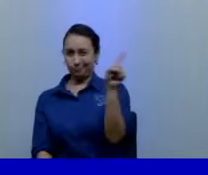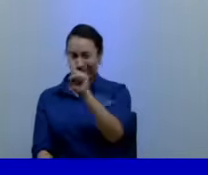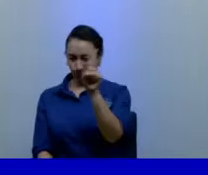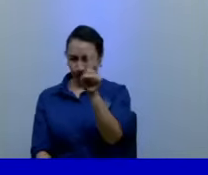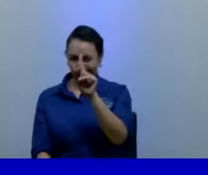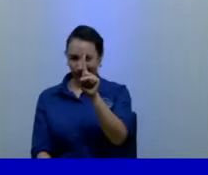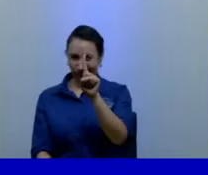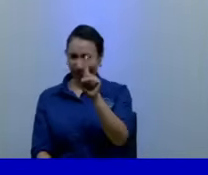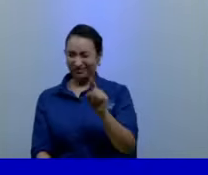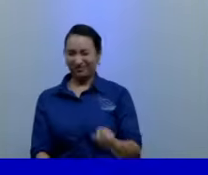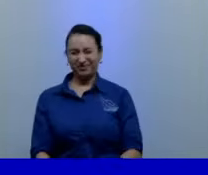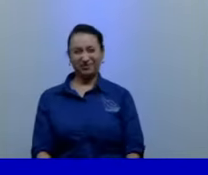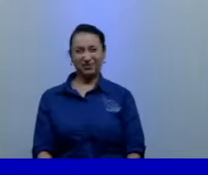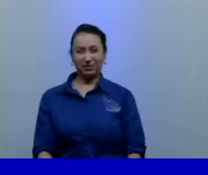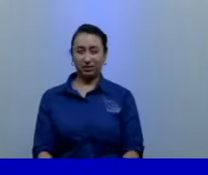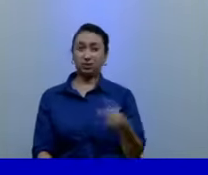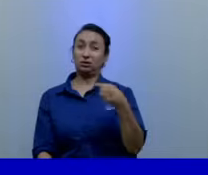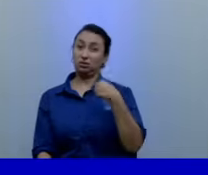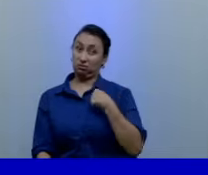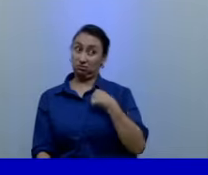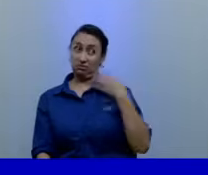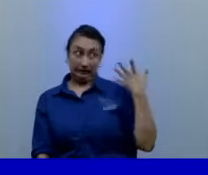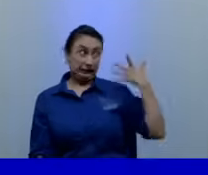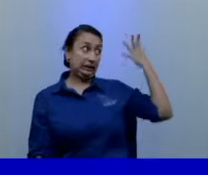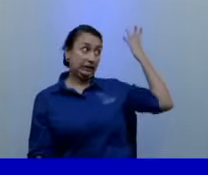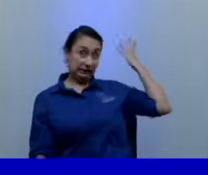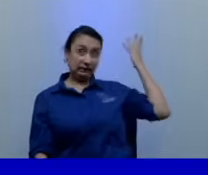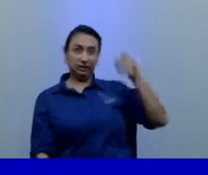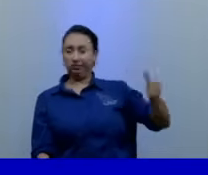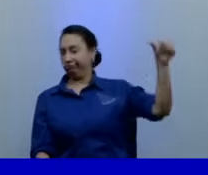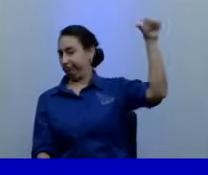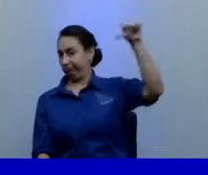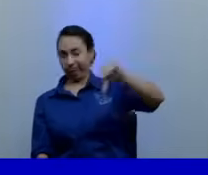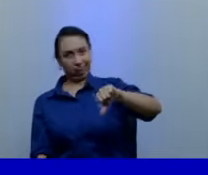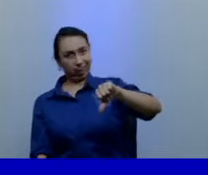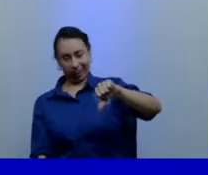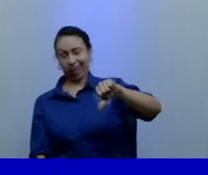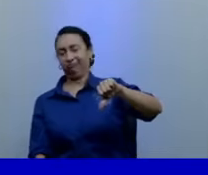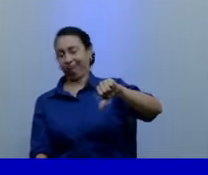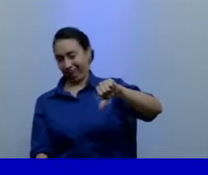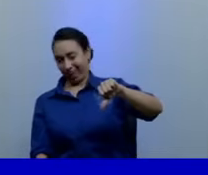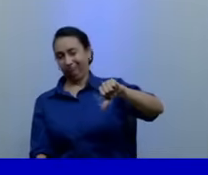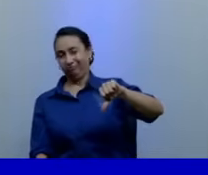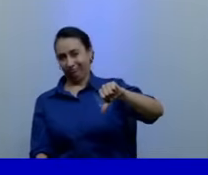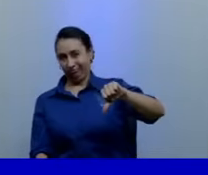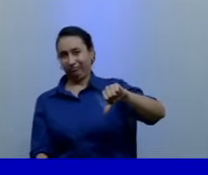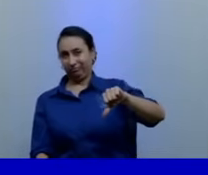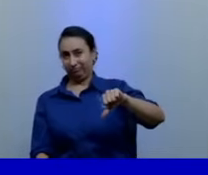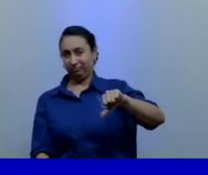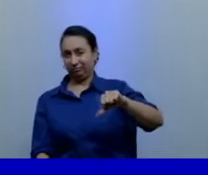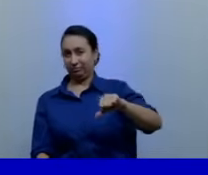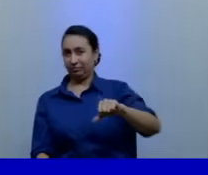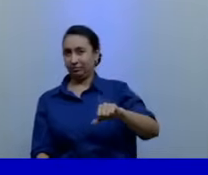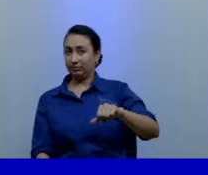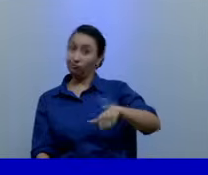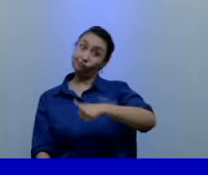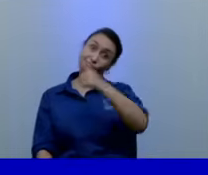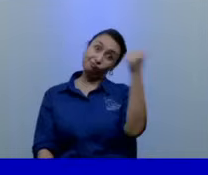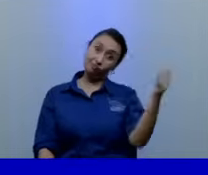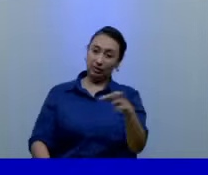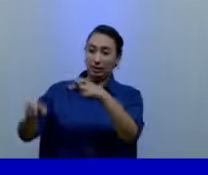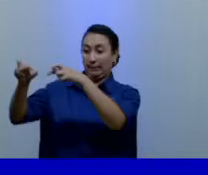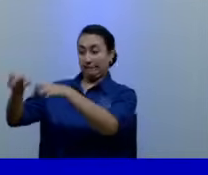Bueno, ¿y qué fui, pues? Bueno, yo sí sé lo que era. No sé si usted sabe lo que fue en algún momento, porque hay personas que vienen